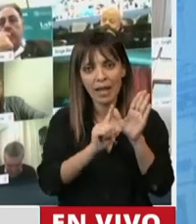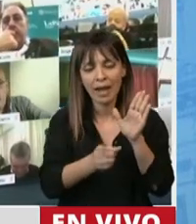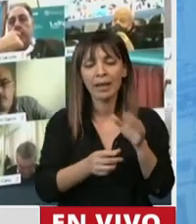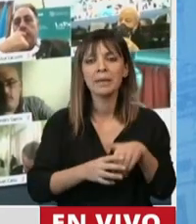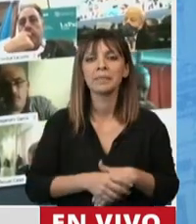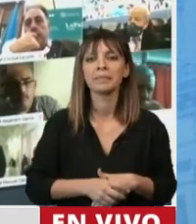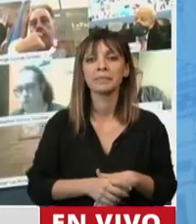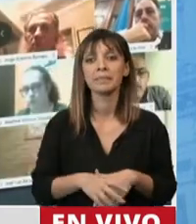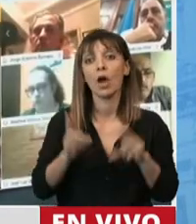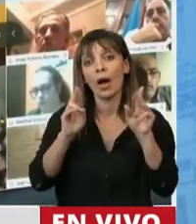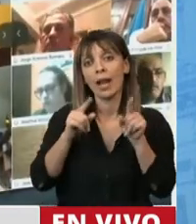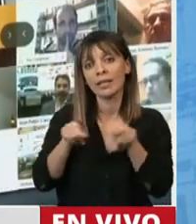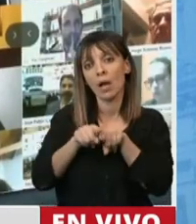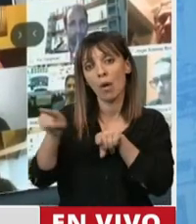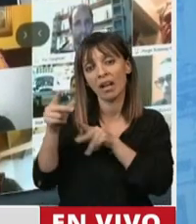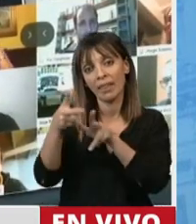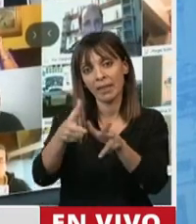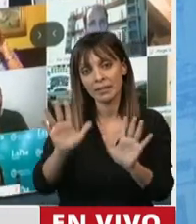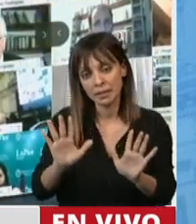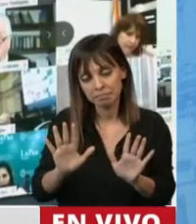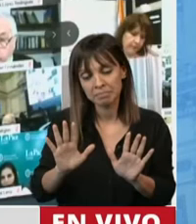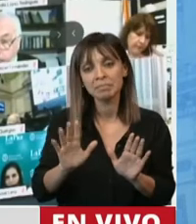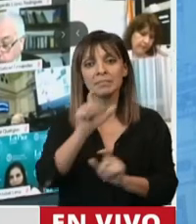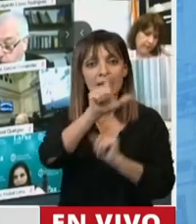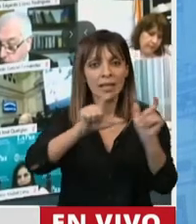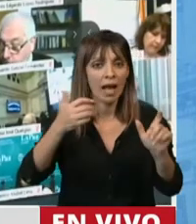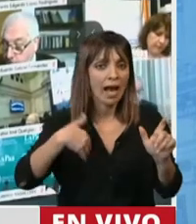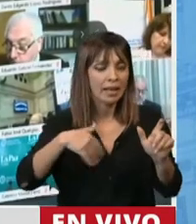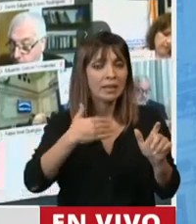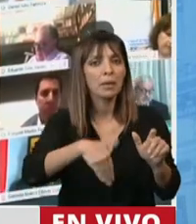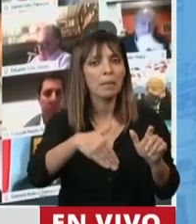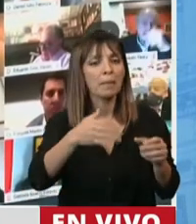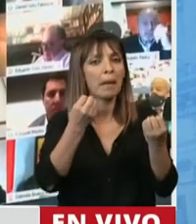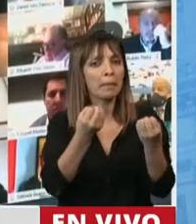como dice él, que a los argentinos nos vaya bien